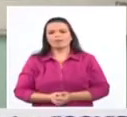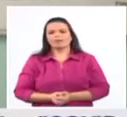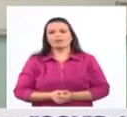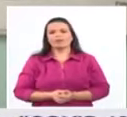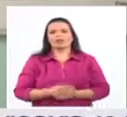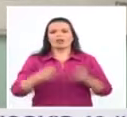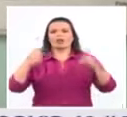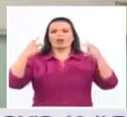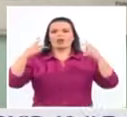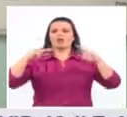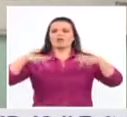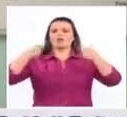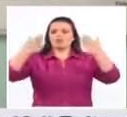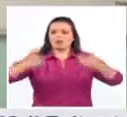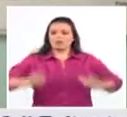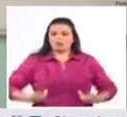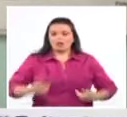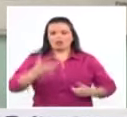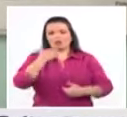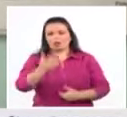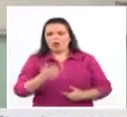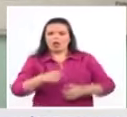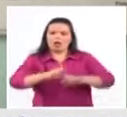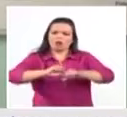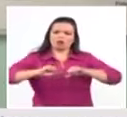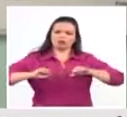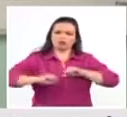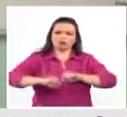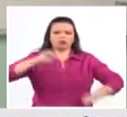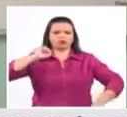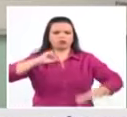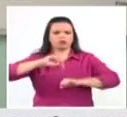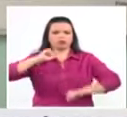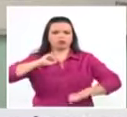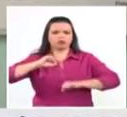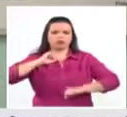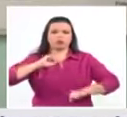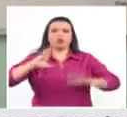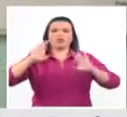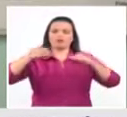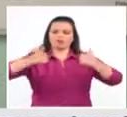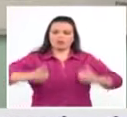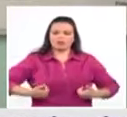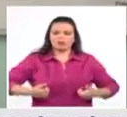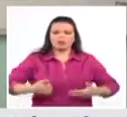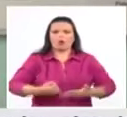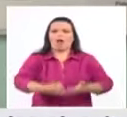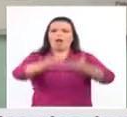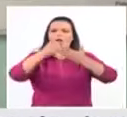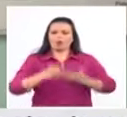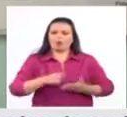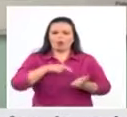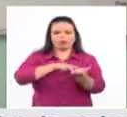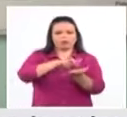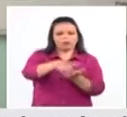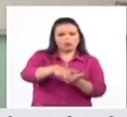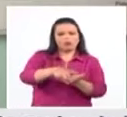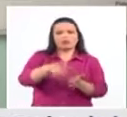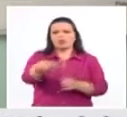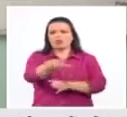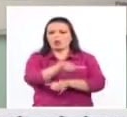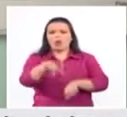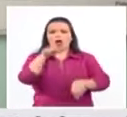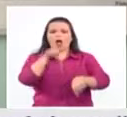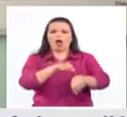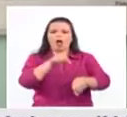para la movilidad, que me sintiera más segura a la hora del sueño también, tratando de